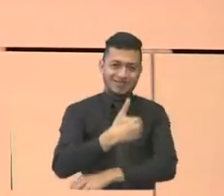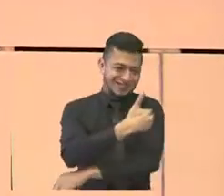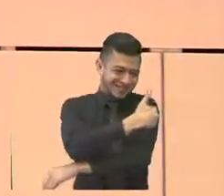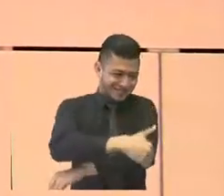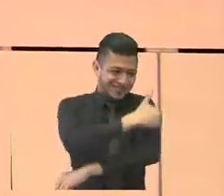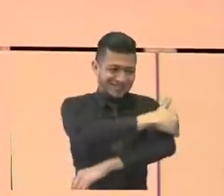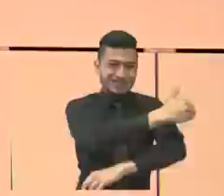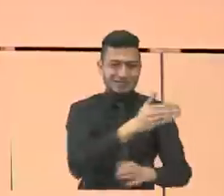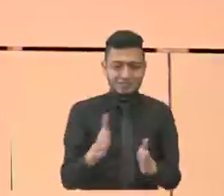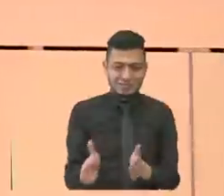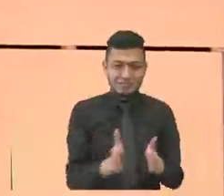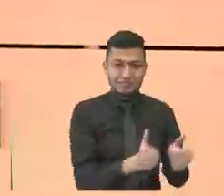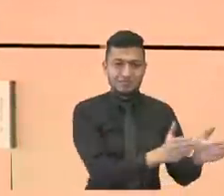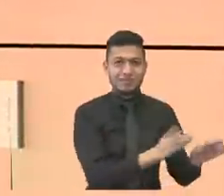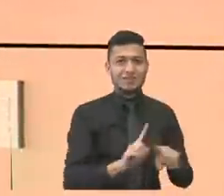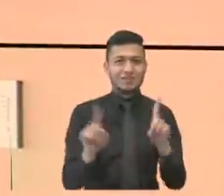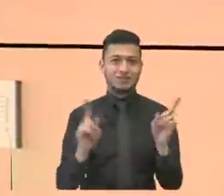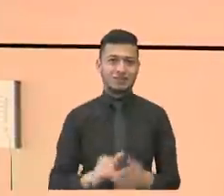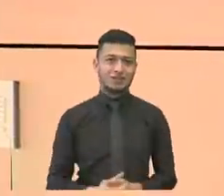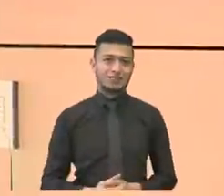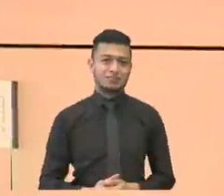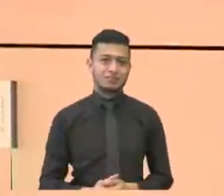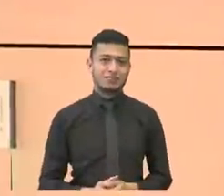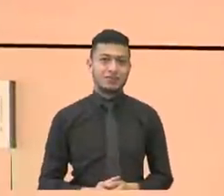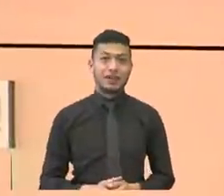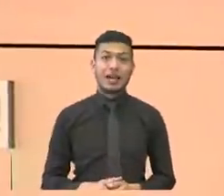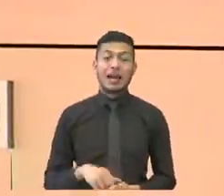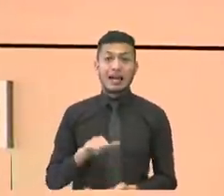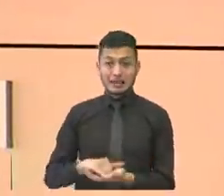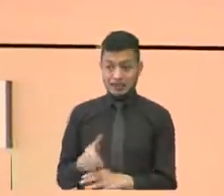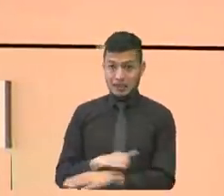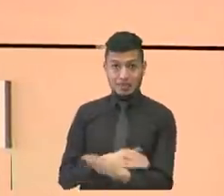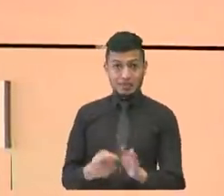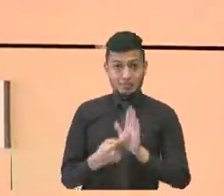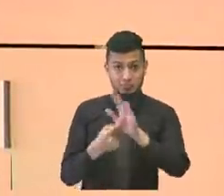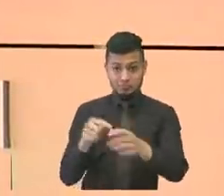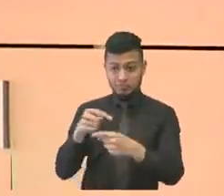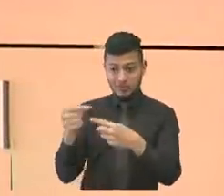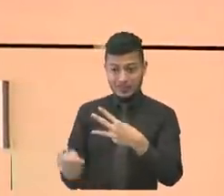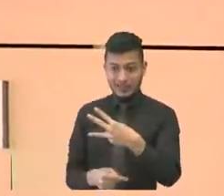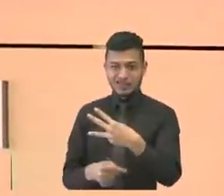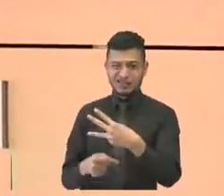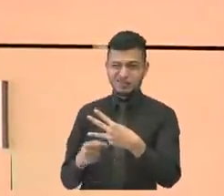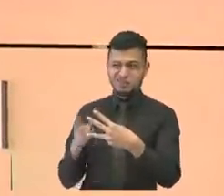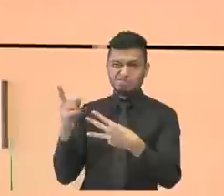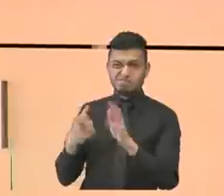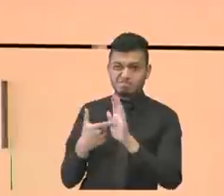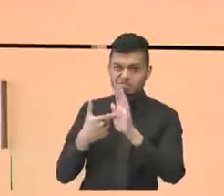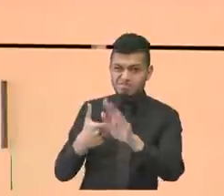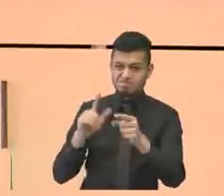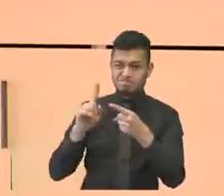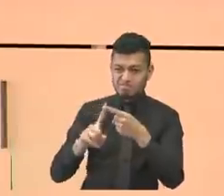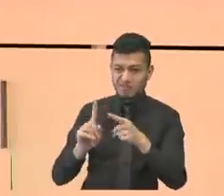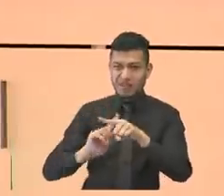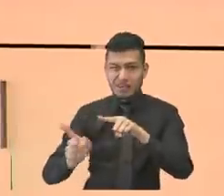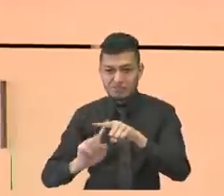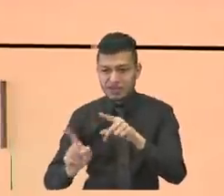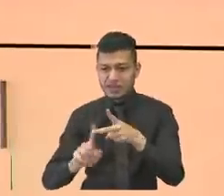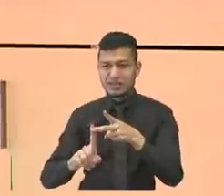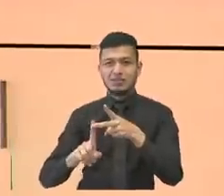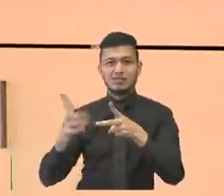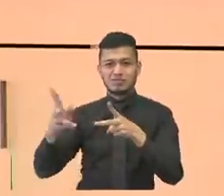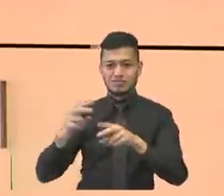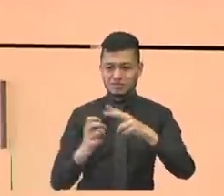La principal dificultad que les vemos a las tres opciones previas es que no reconocen la heterogeneidad